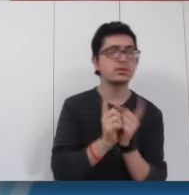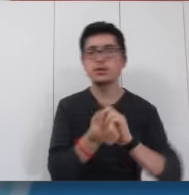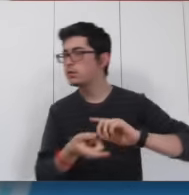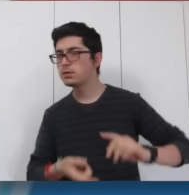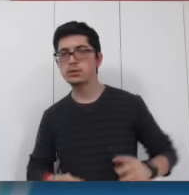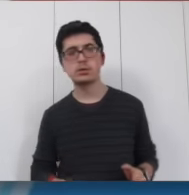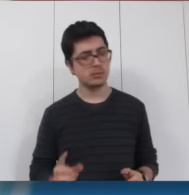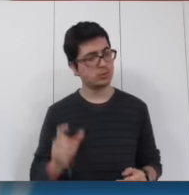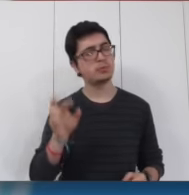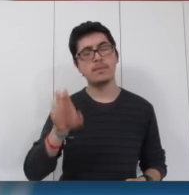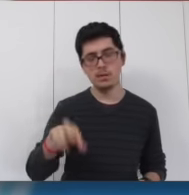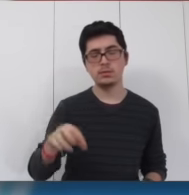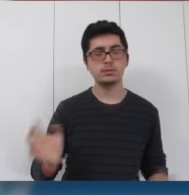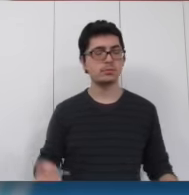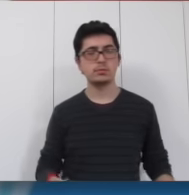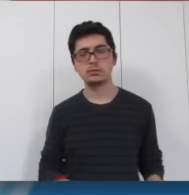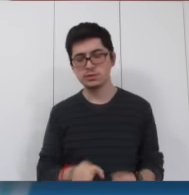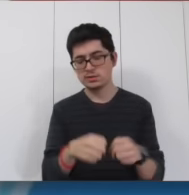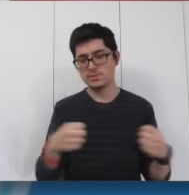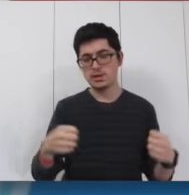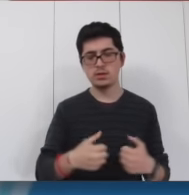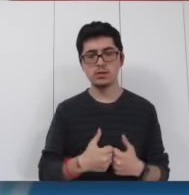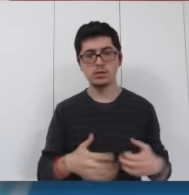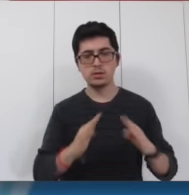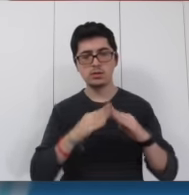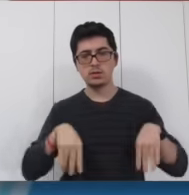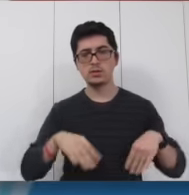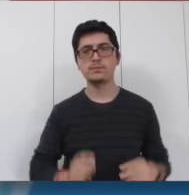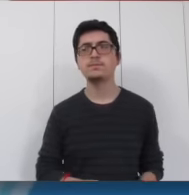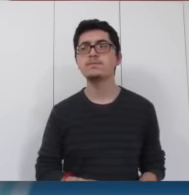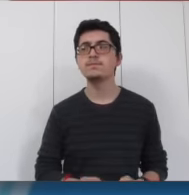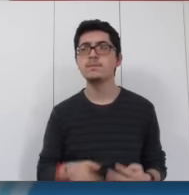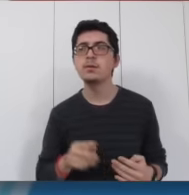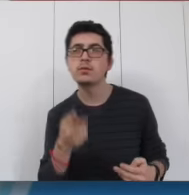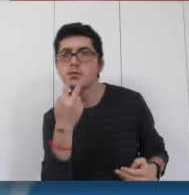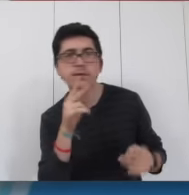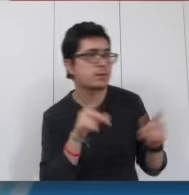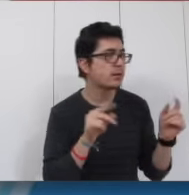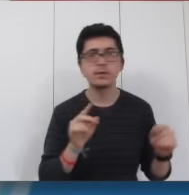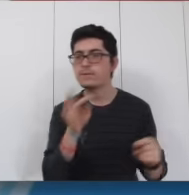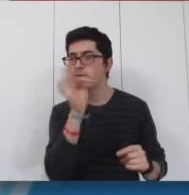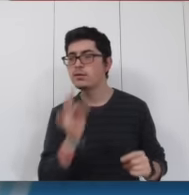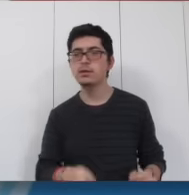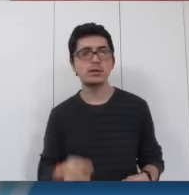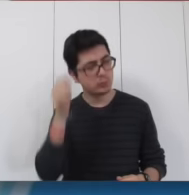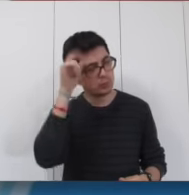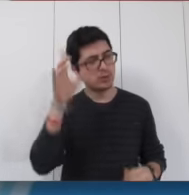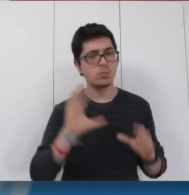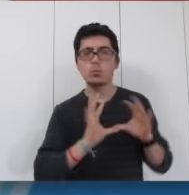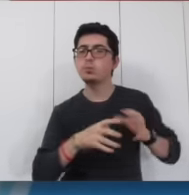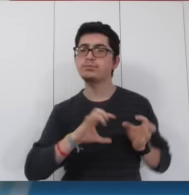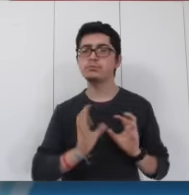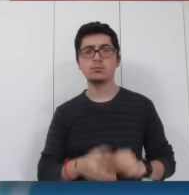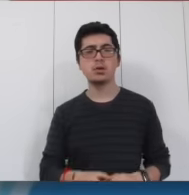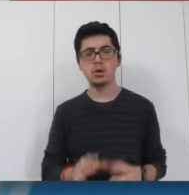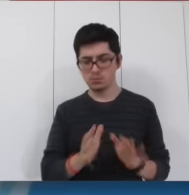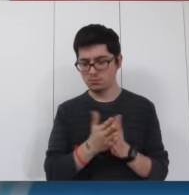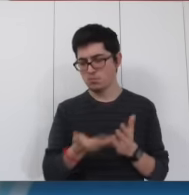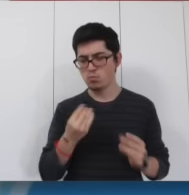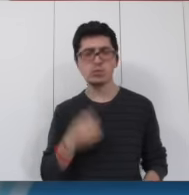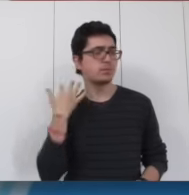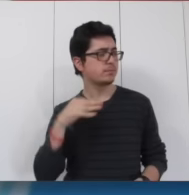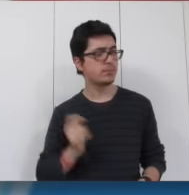cambios por sus papás, que están separados, la forma en la que ella los ve a cada uno y la forma en la que ella entiende el mundo. Es un